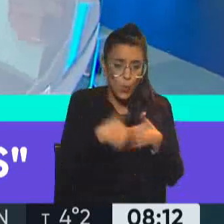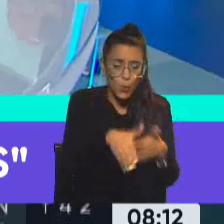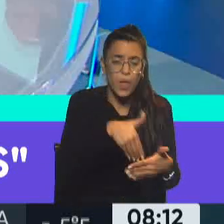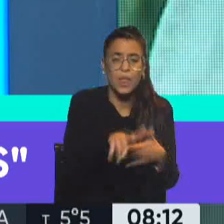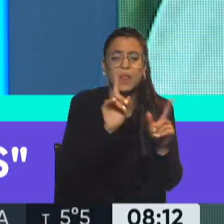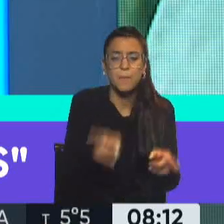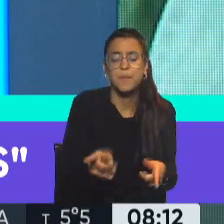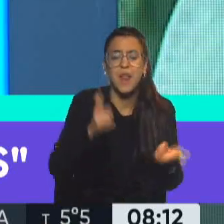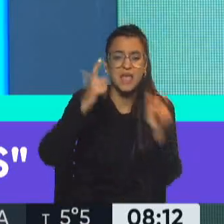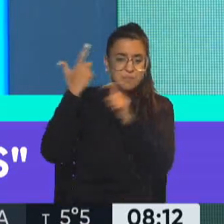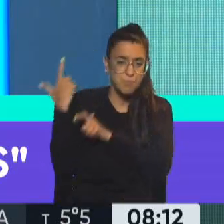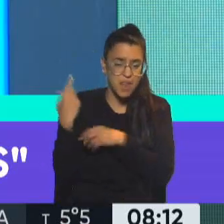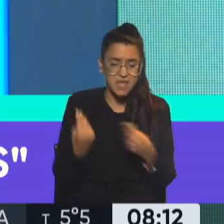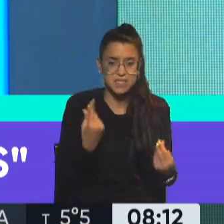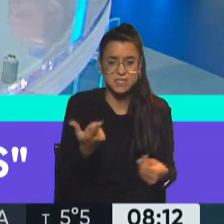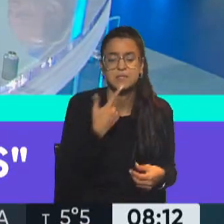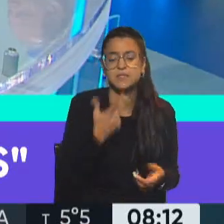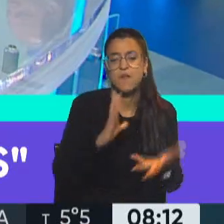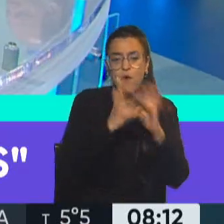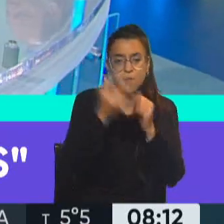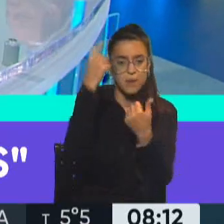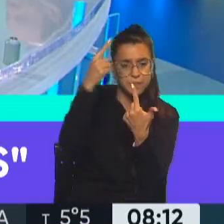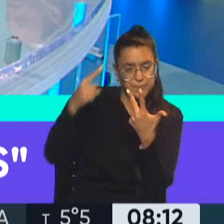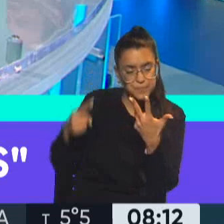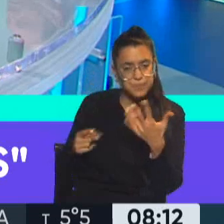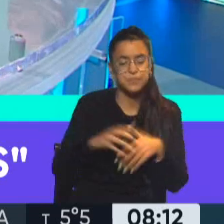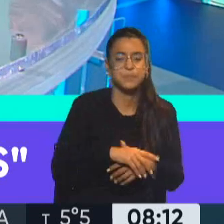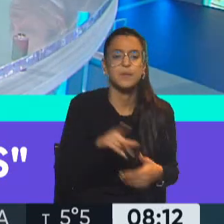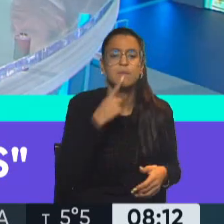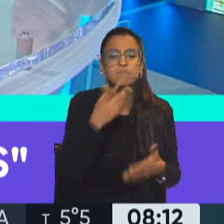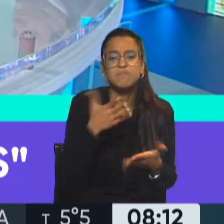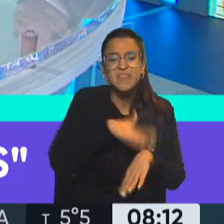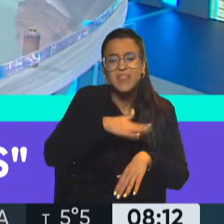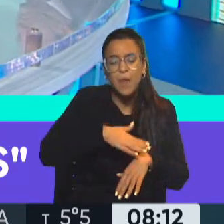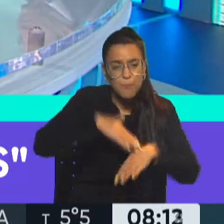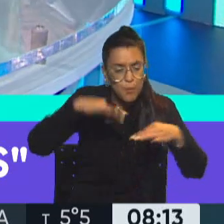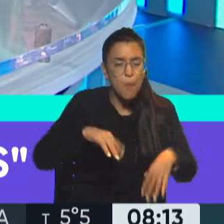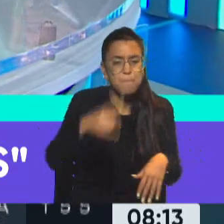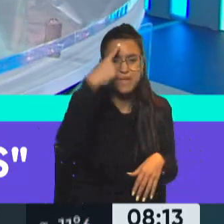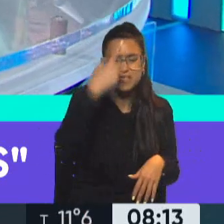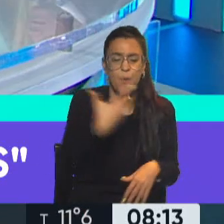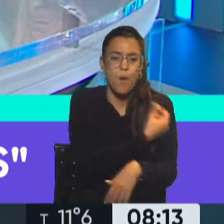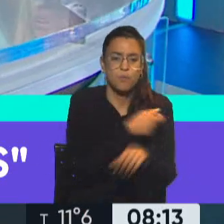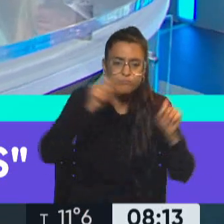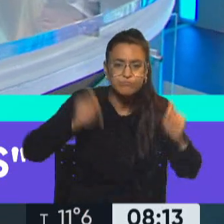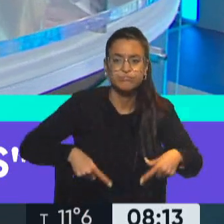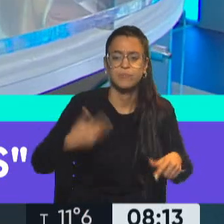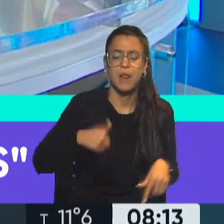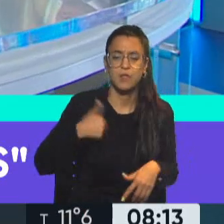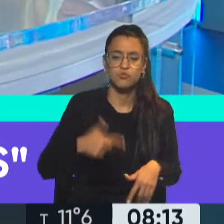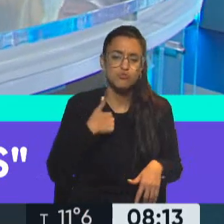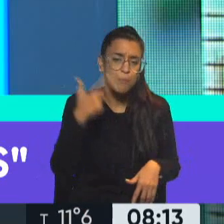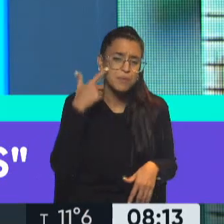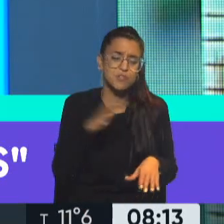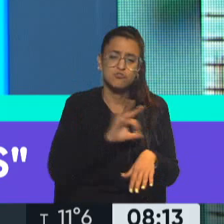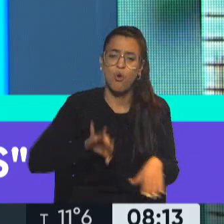tenemos también la experiencia de lo que ha sido las plataformas que ya están en vigencia, ¿en cuánto tiempo pensás que tenemos una vacuna de bandera? Yo creo que en el